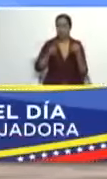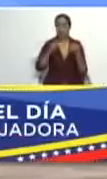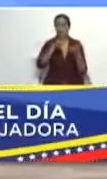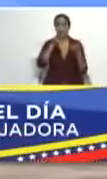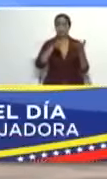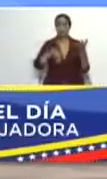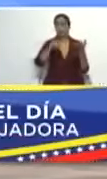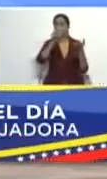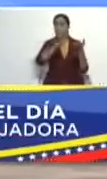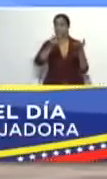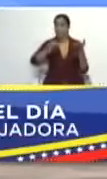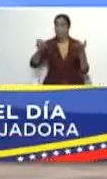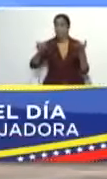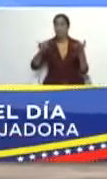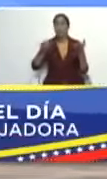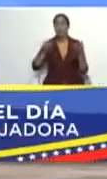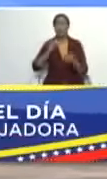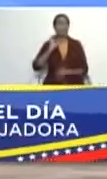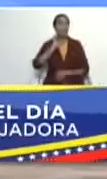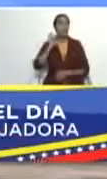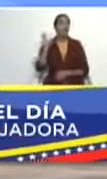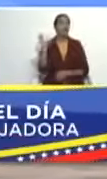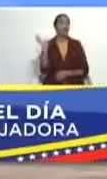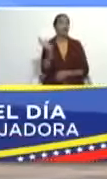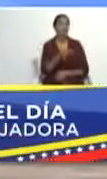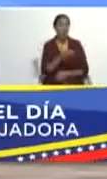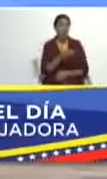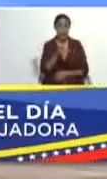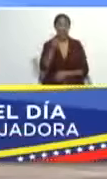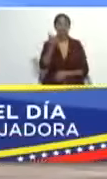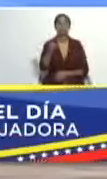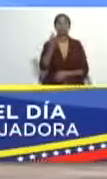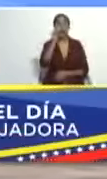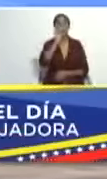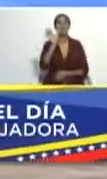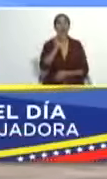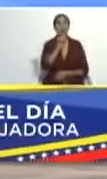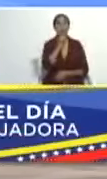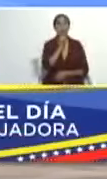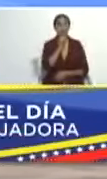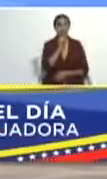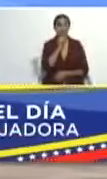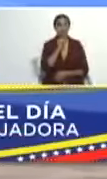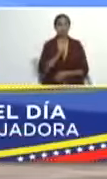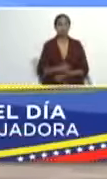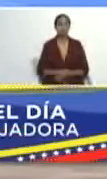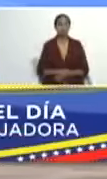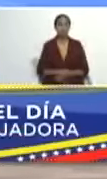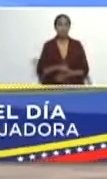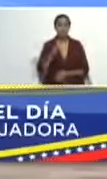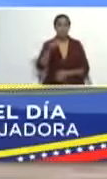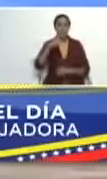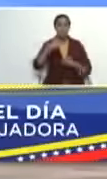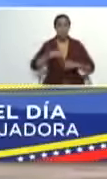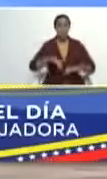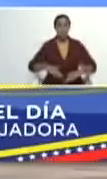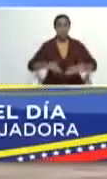Caricuao, Naguará, Reinaldo, ya eres abuelo, y los hijos grandes, ¿ah?